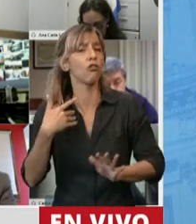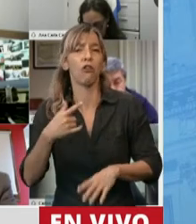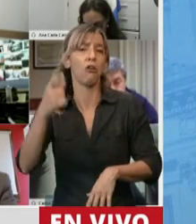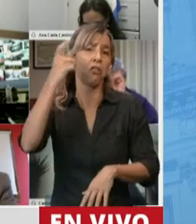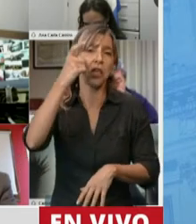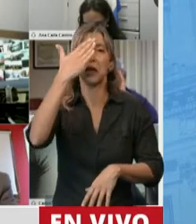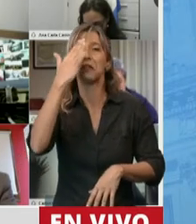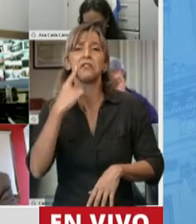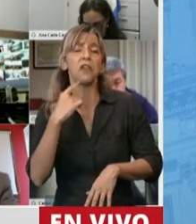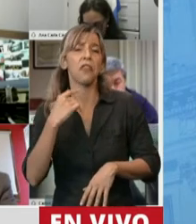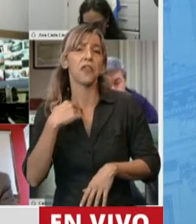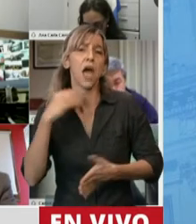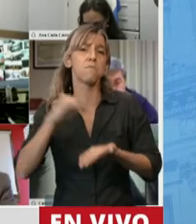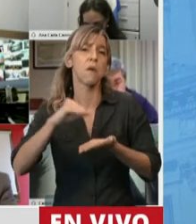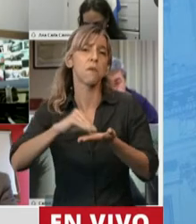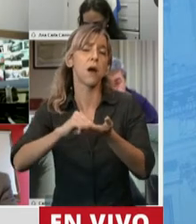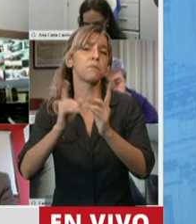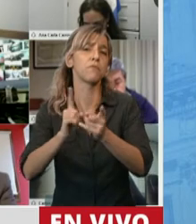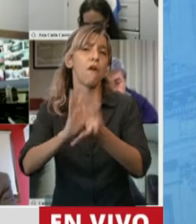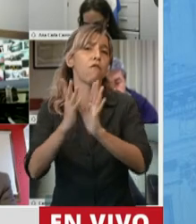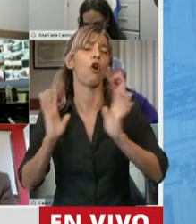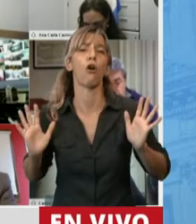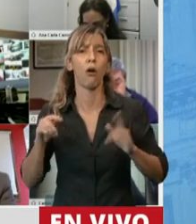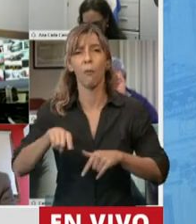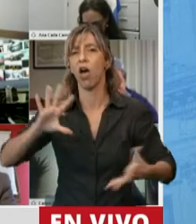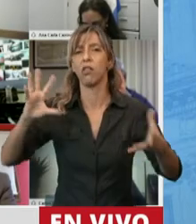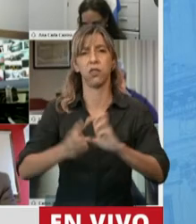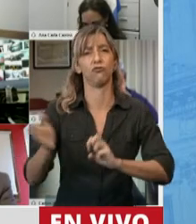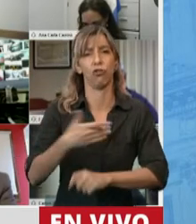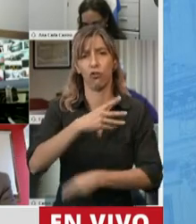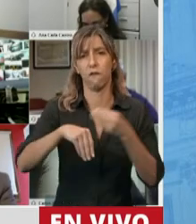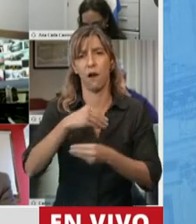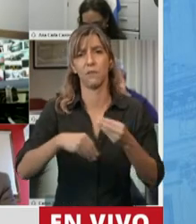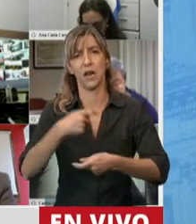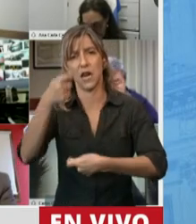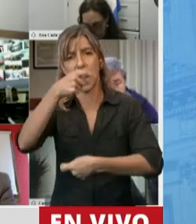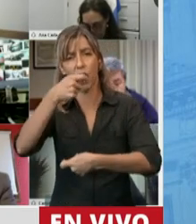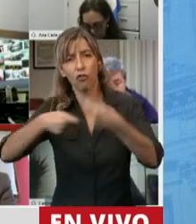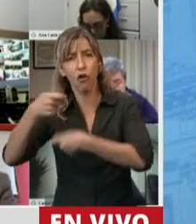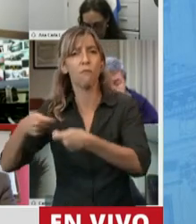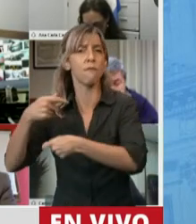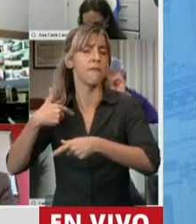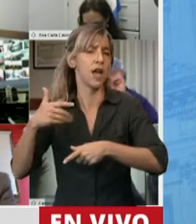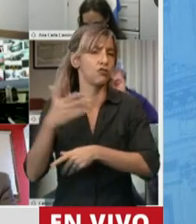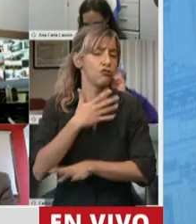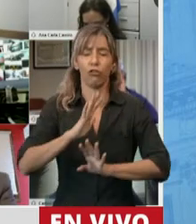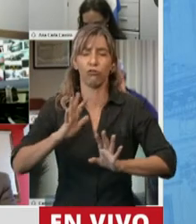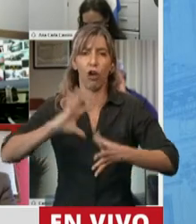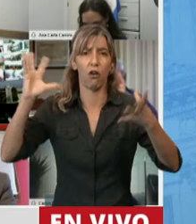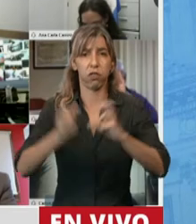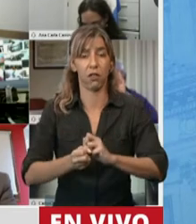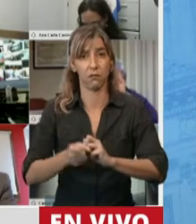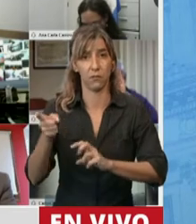mismo, de destrucción de familias, de empresas y de comercios. La verdad que este tipo de actitudes no aportan nada. Y flaco